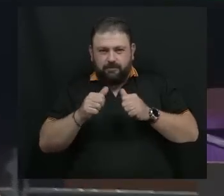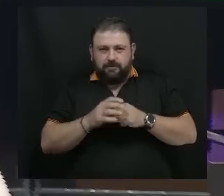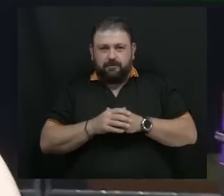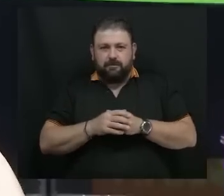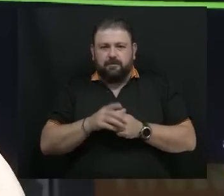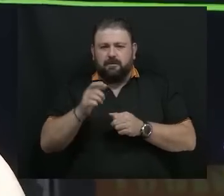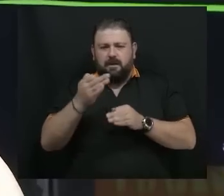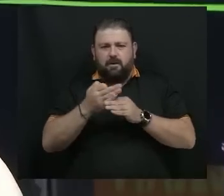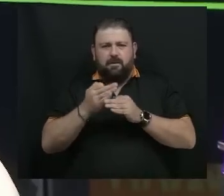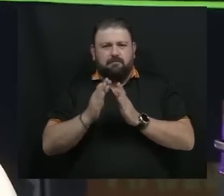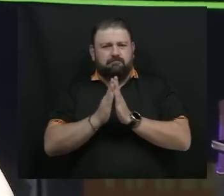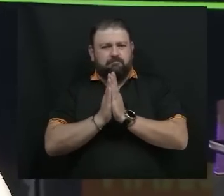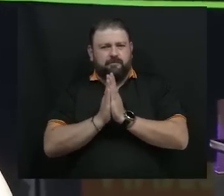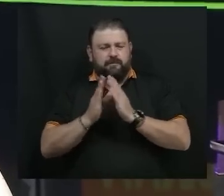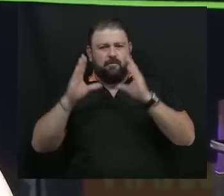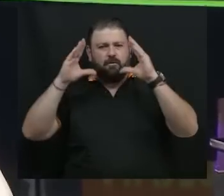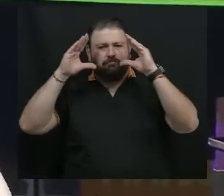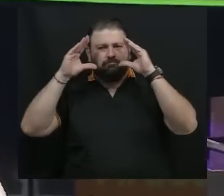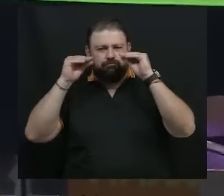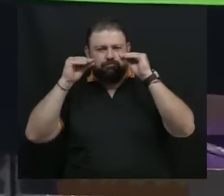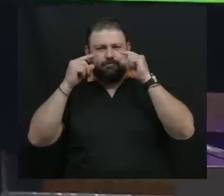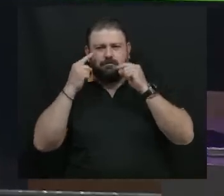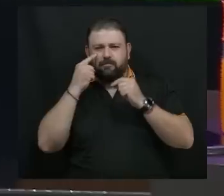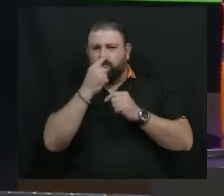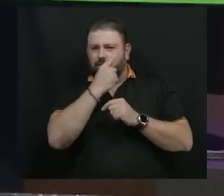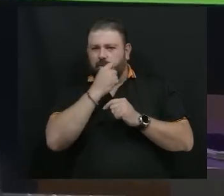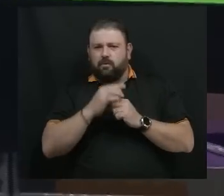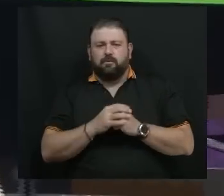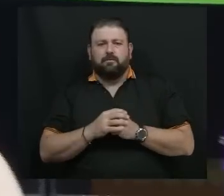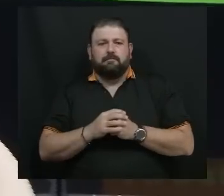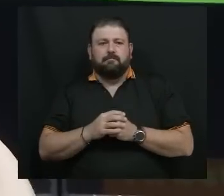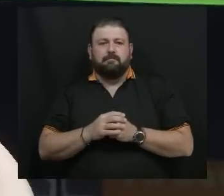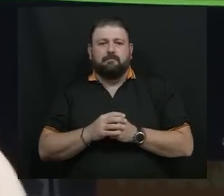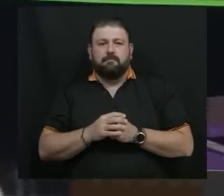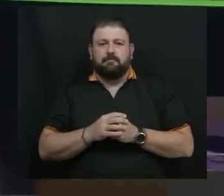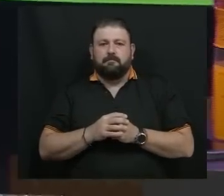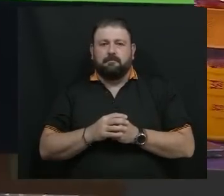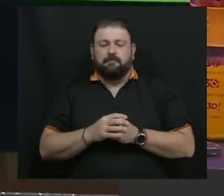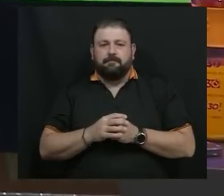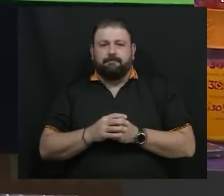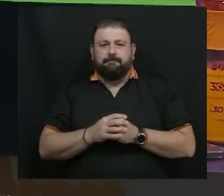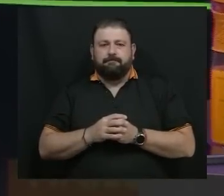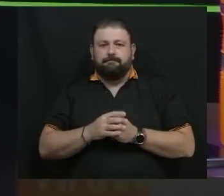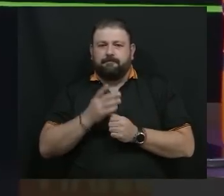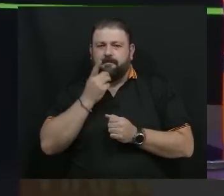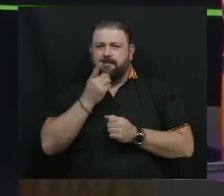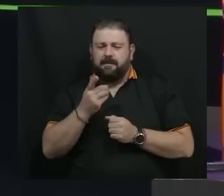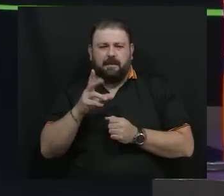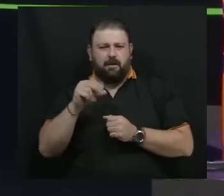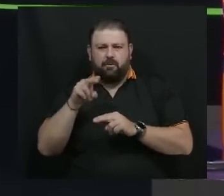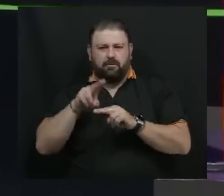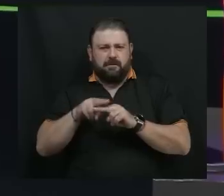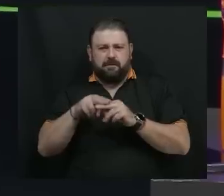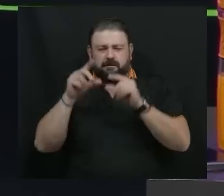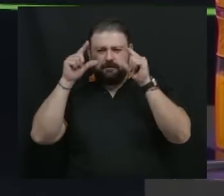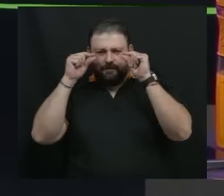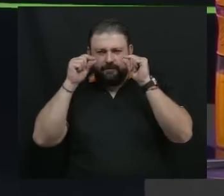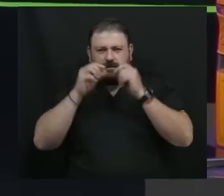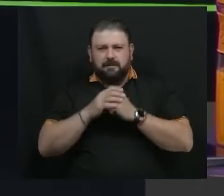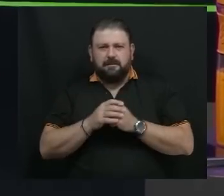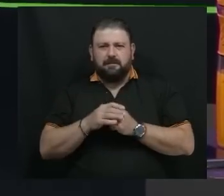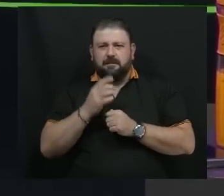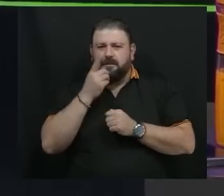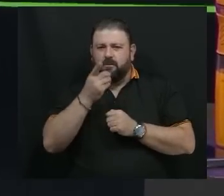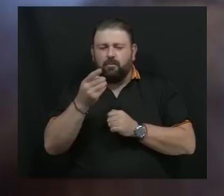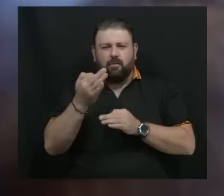cerrar los ojos. Cierren los ojos, por favor. Cierren los ojos. Ahí de pie. No se sienten. Cierren los ojos. Y te